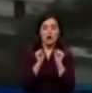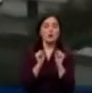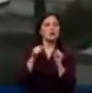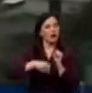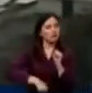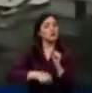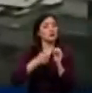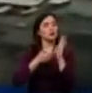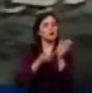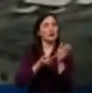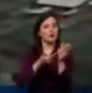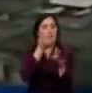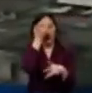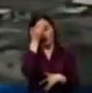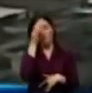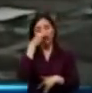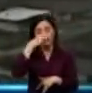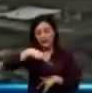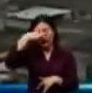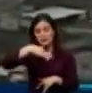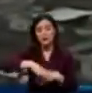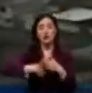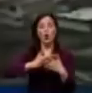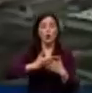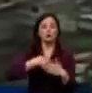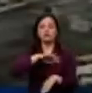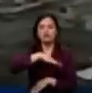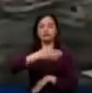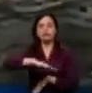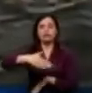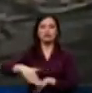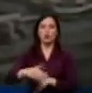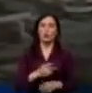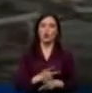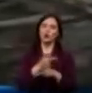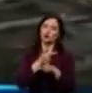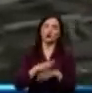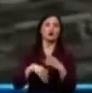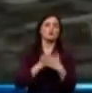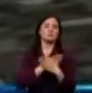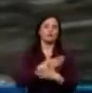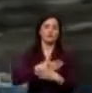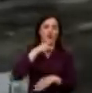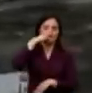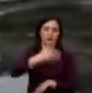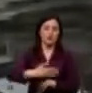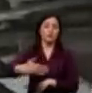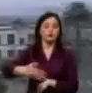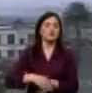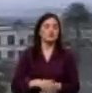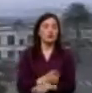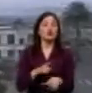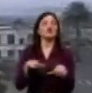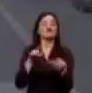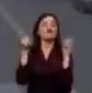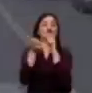preocupantes. Hay una epidemia de gripe en todo el Callejón Interandino, así que proteja a los más chiquititos, por favor. Nos vamos ahora hasta otro rincón de